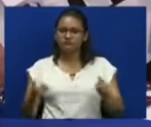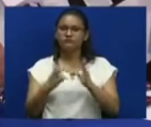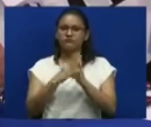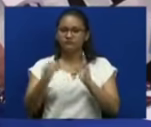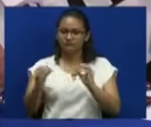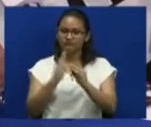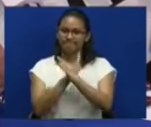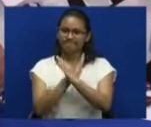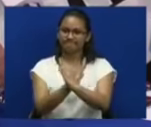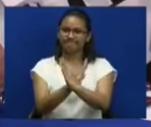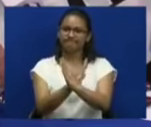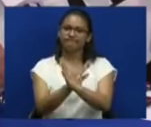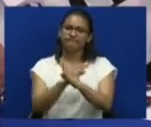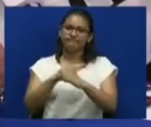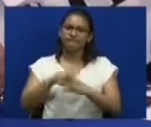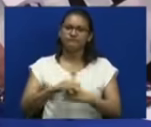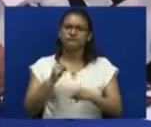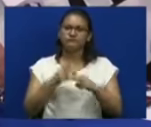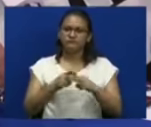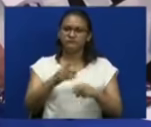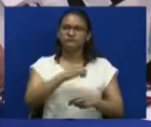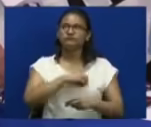las personas en el nombre de dios muchas